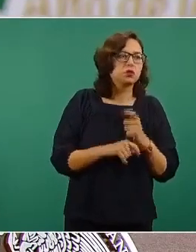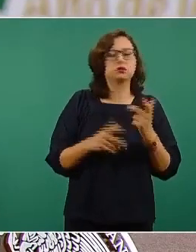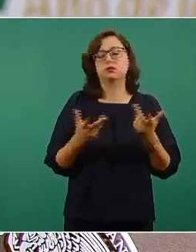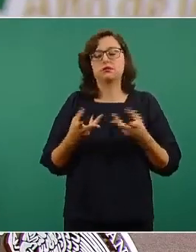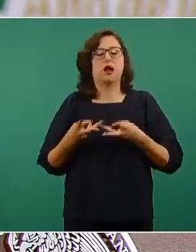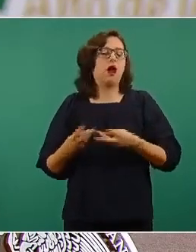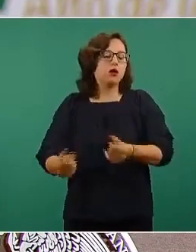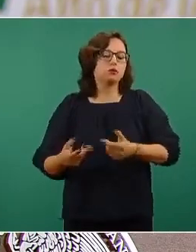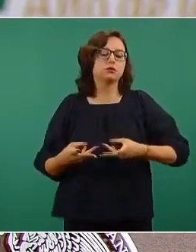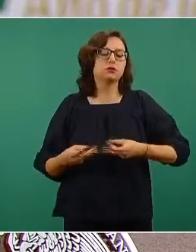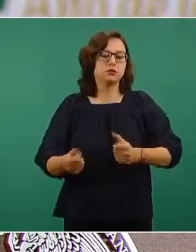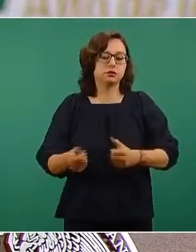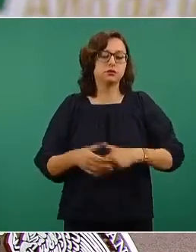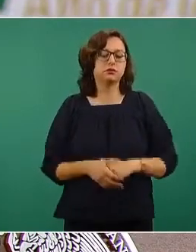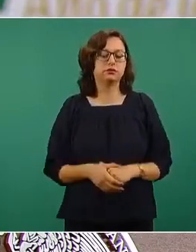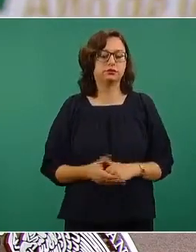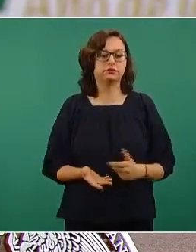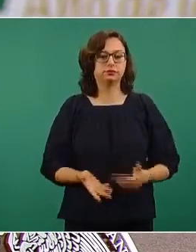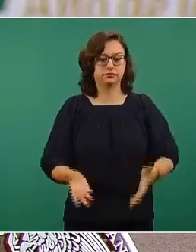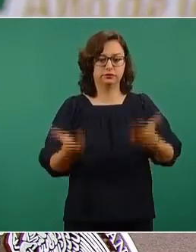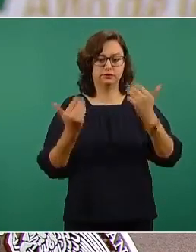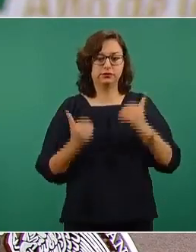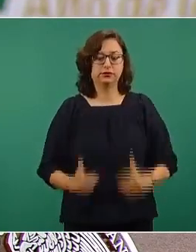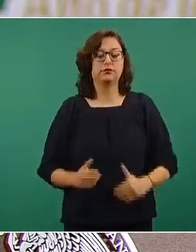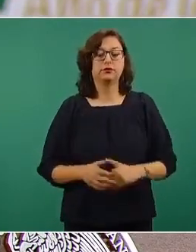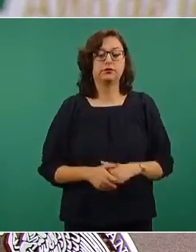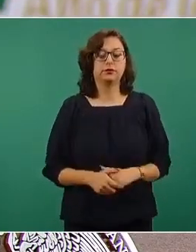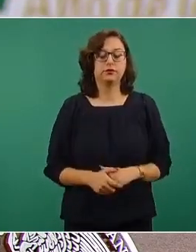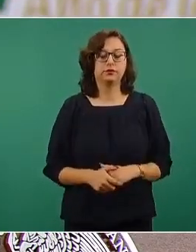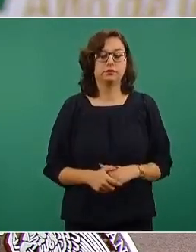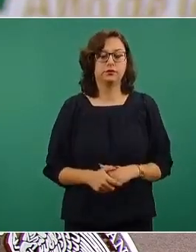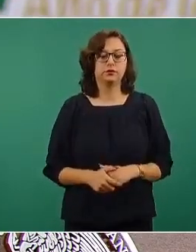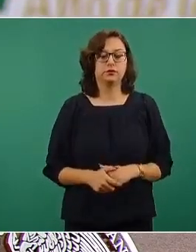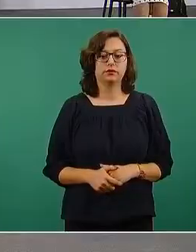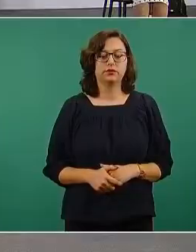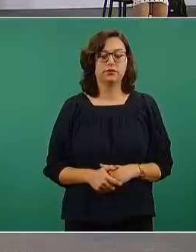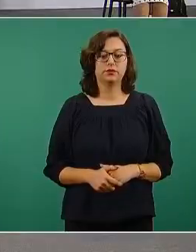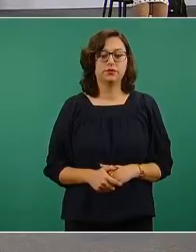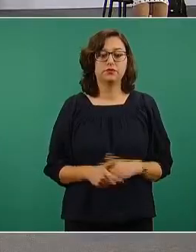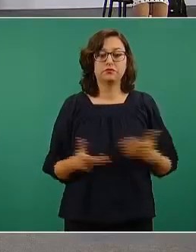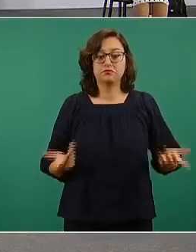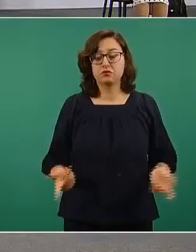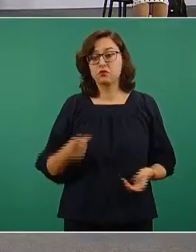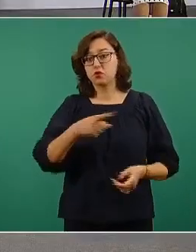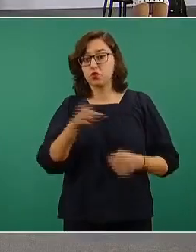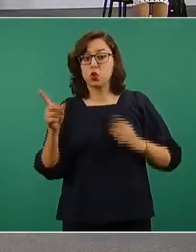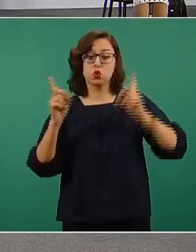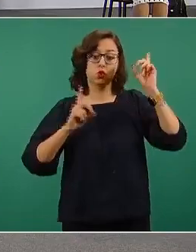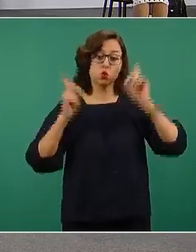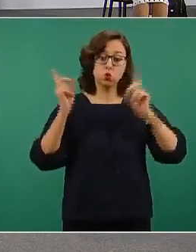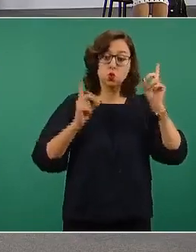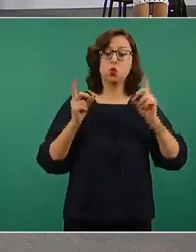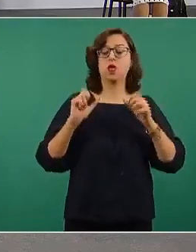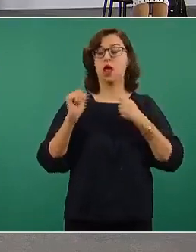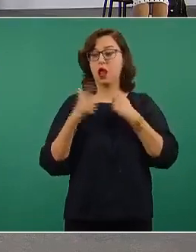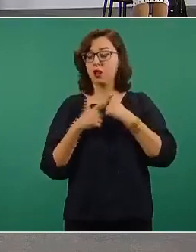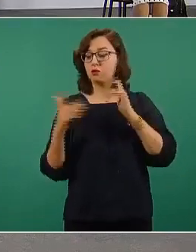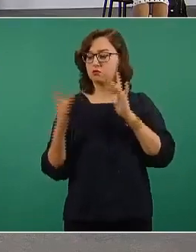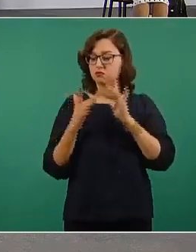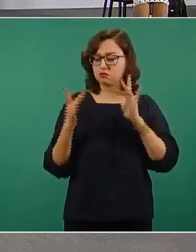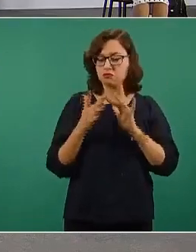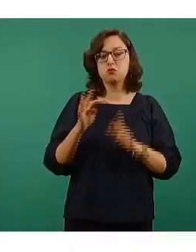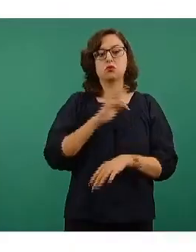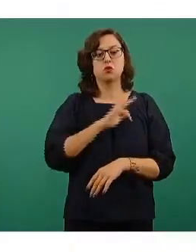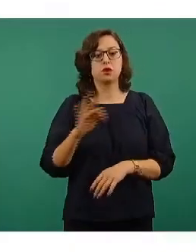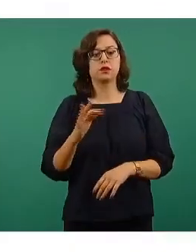gastos. Y la siguiente y última, para cualquier aclaración, hay varias vías de comunicación,